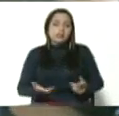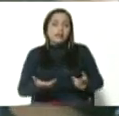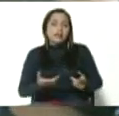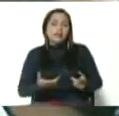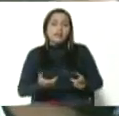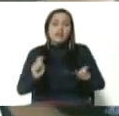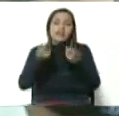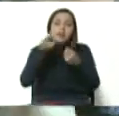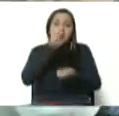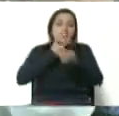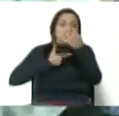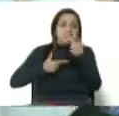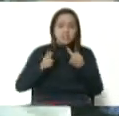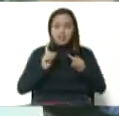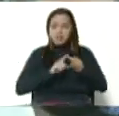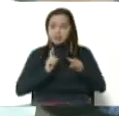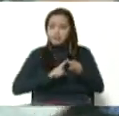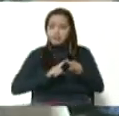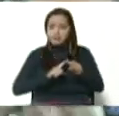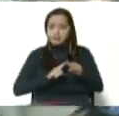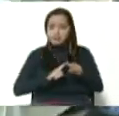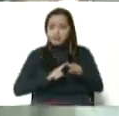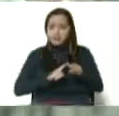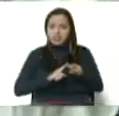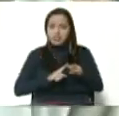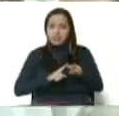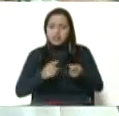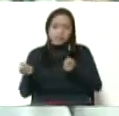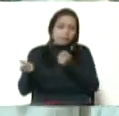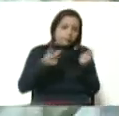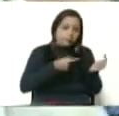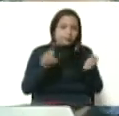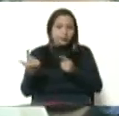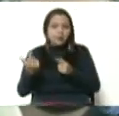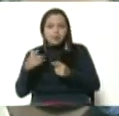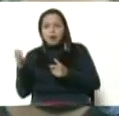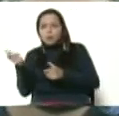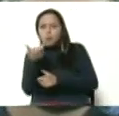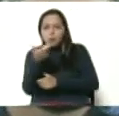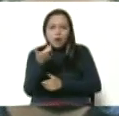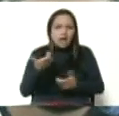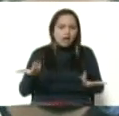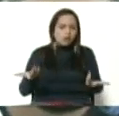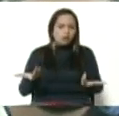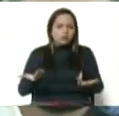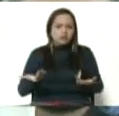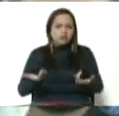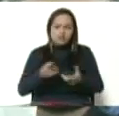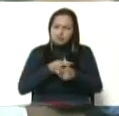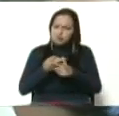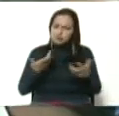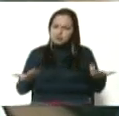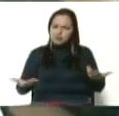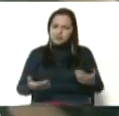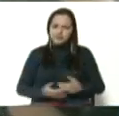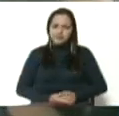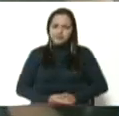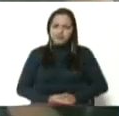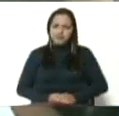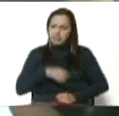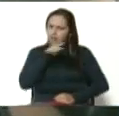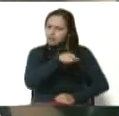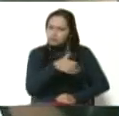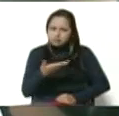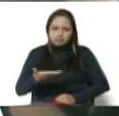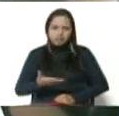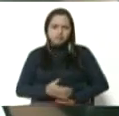medicina y a mantenerse del traslado para ir a recoger, de manera que en este sentido